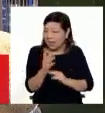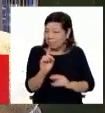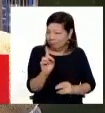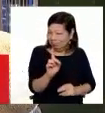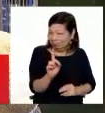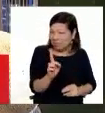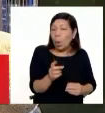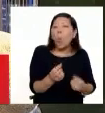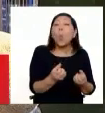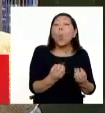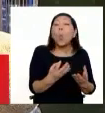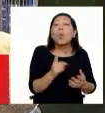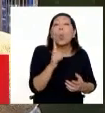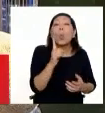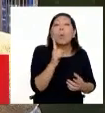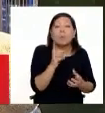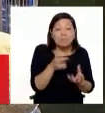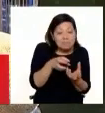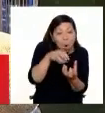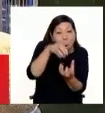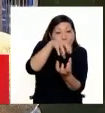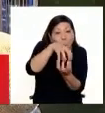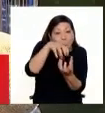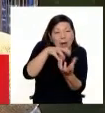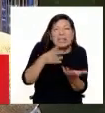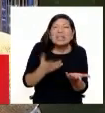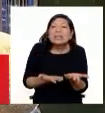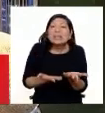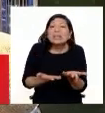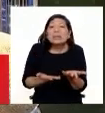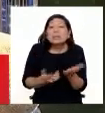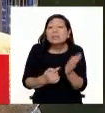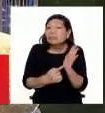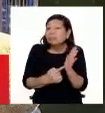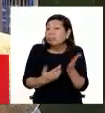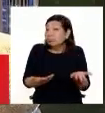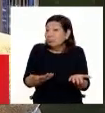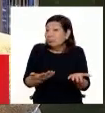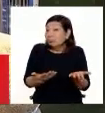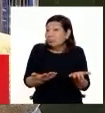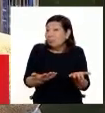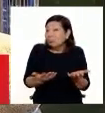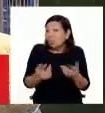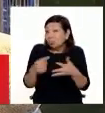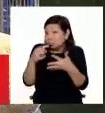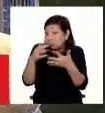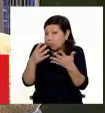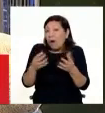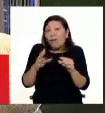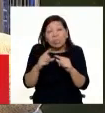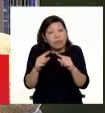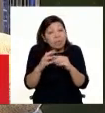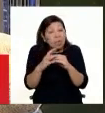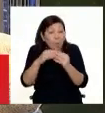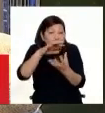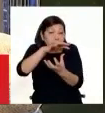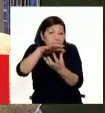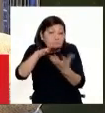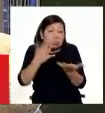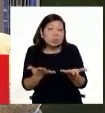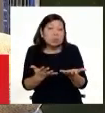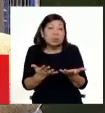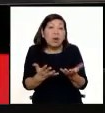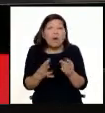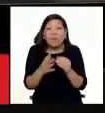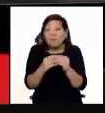¿no? Entonces, ¿qué cantidad es? Un pirex. Un pirex que pueda representar, puede ser a varias frutas combinadas o puede ser